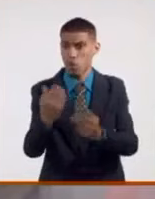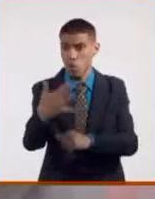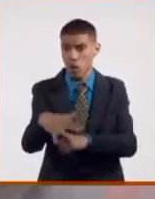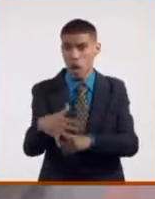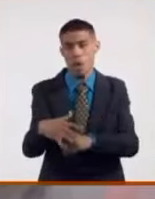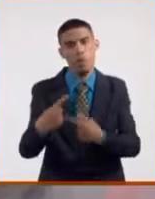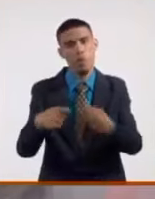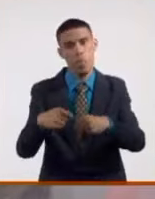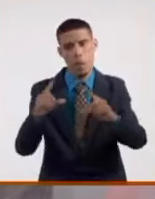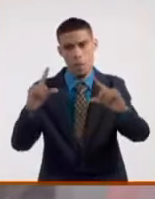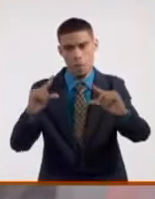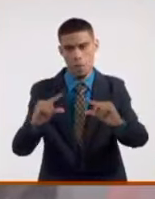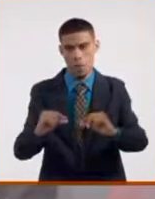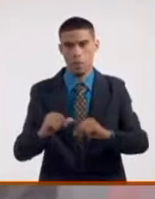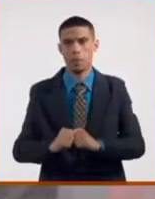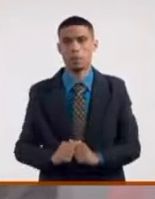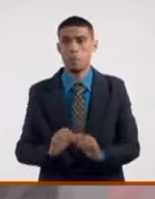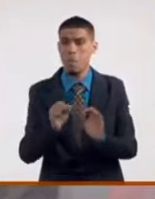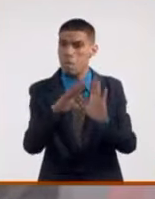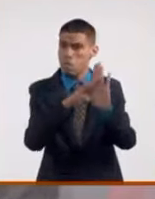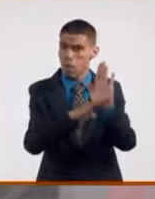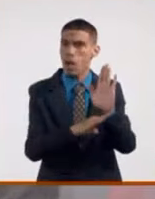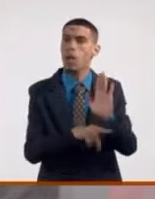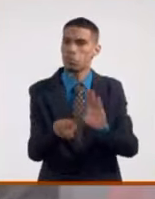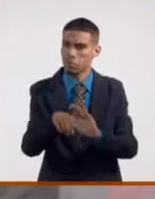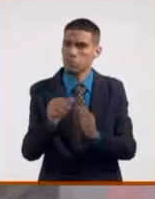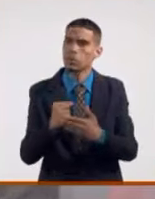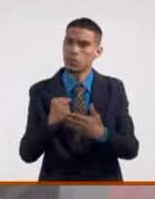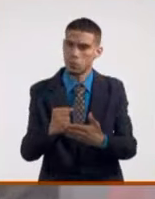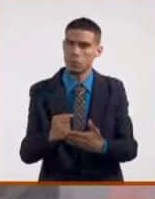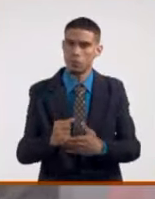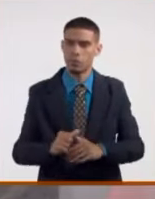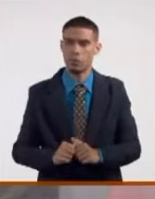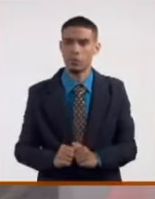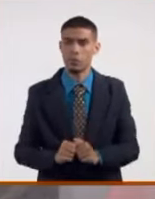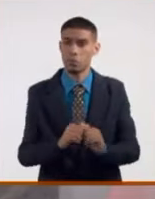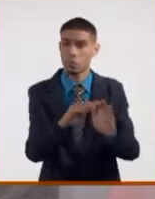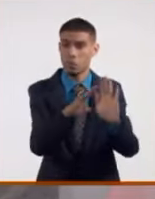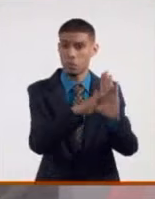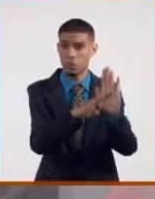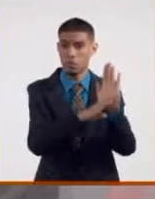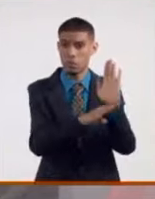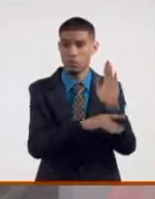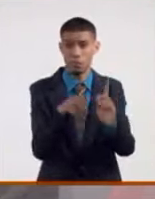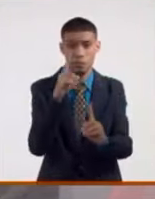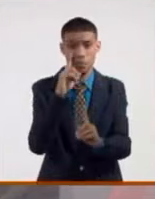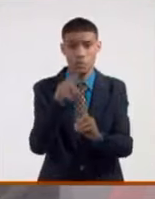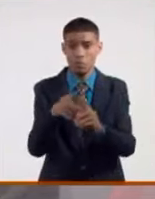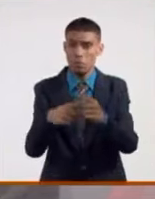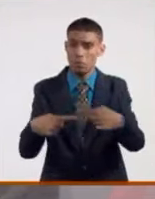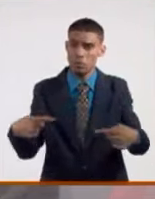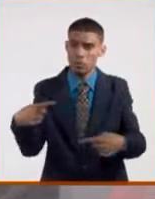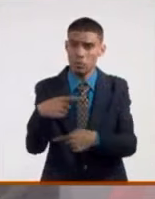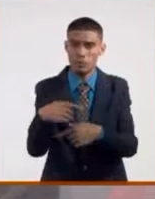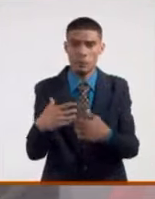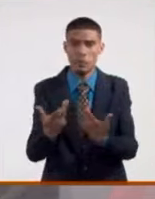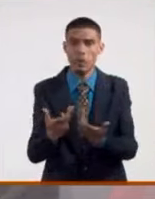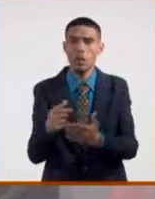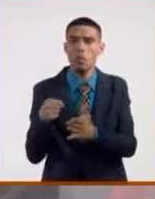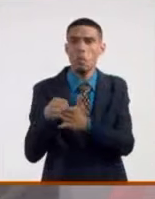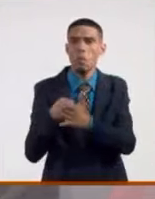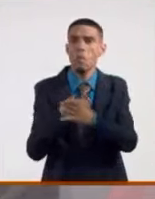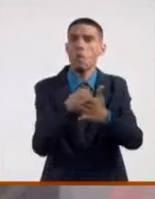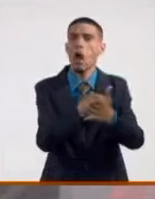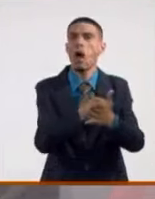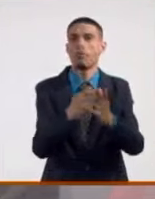encaminadas también hacia esa hacia ese sentido por lo tanto las medidas tienen como propósito principal reimpulsar la